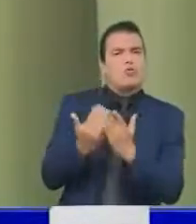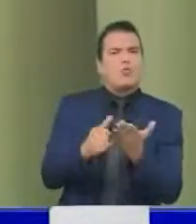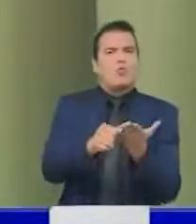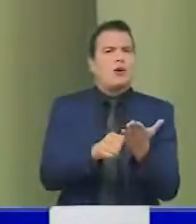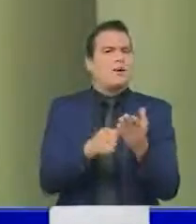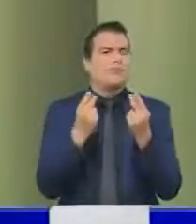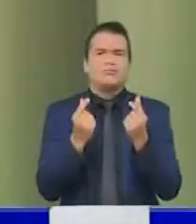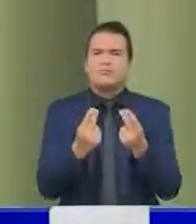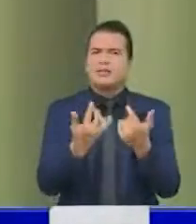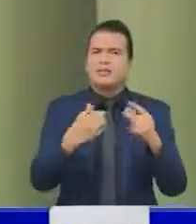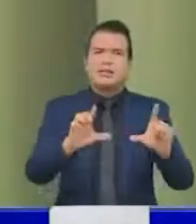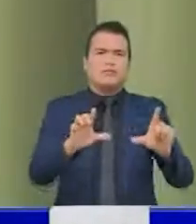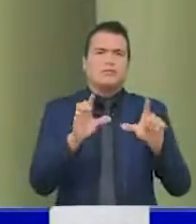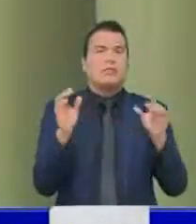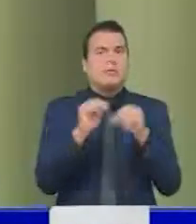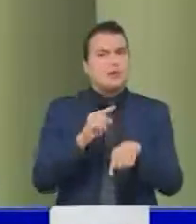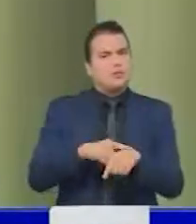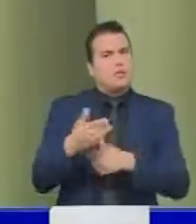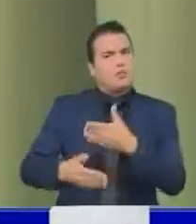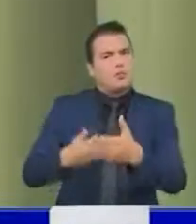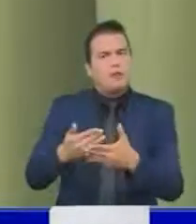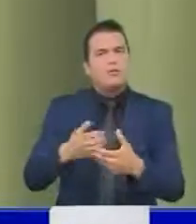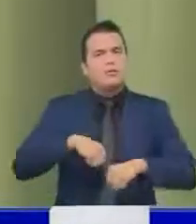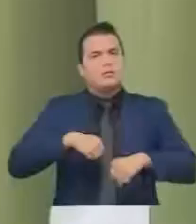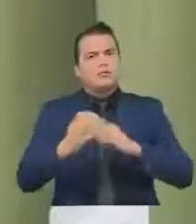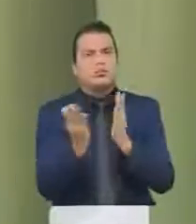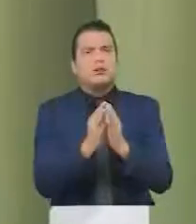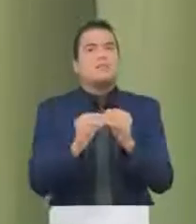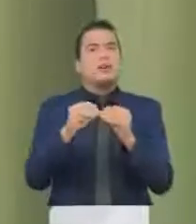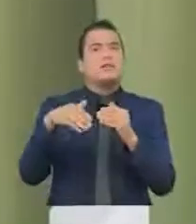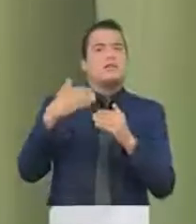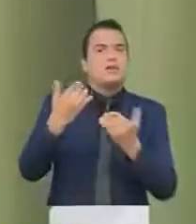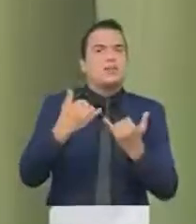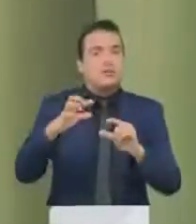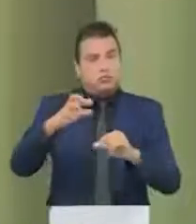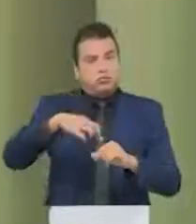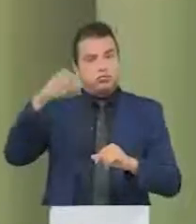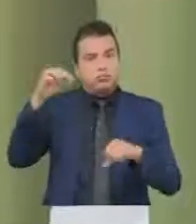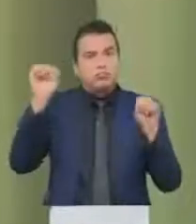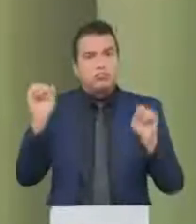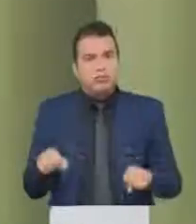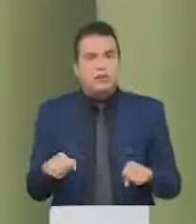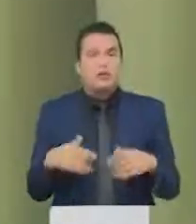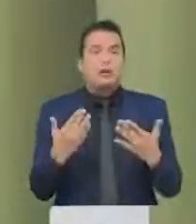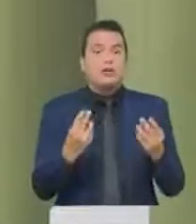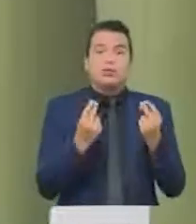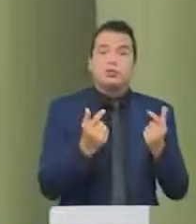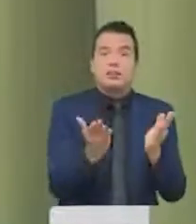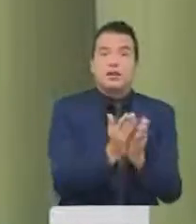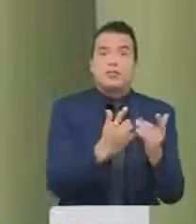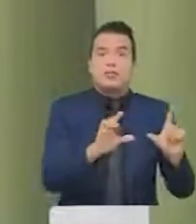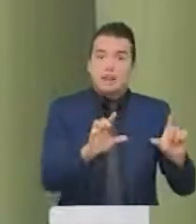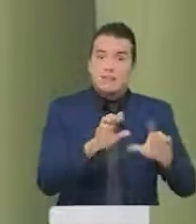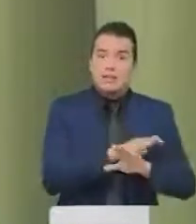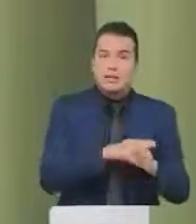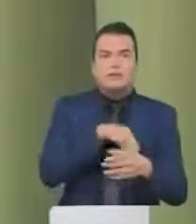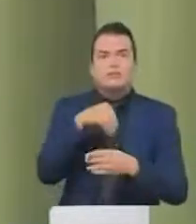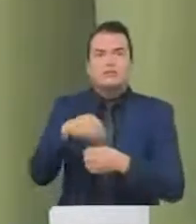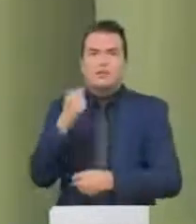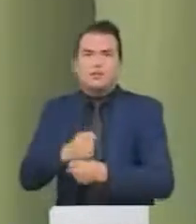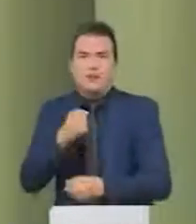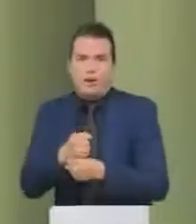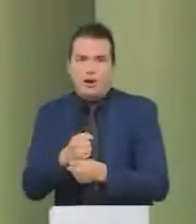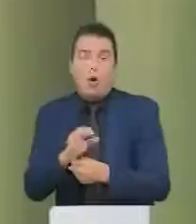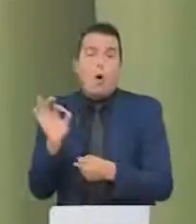en corto mediano y largo plazo para que para que puedan irse vinculando a la economía del sector productivo pueden ir